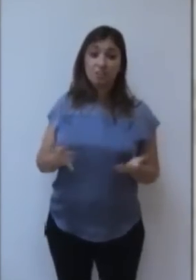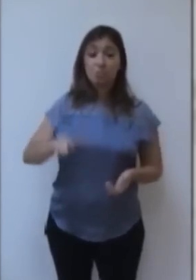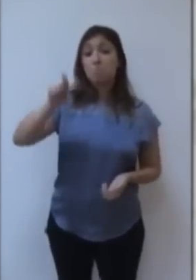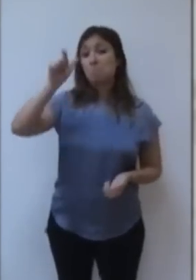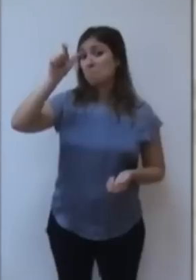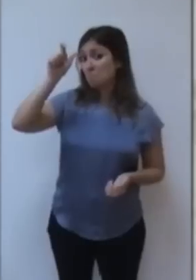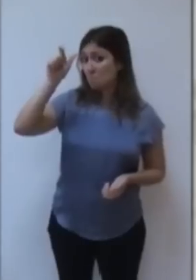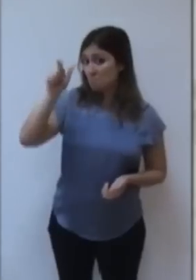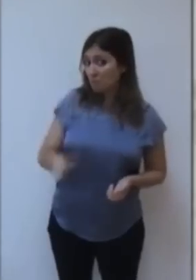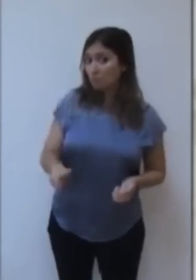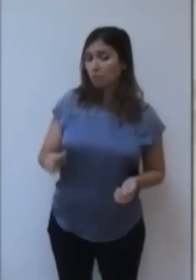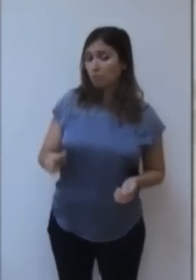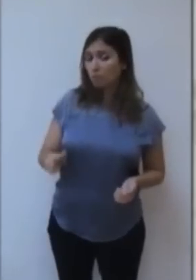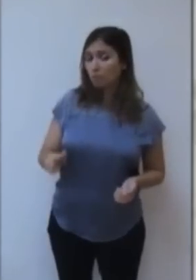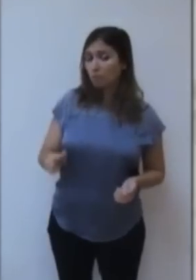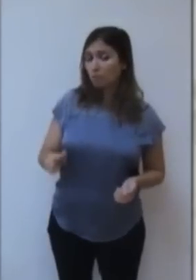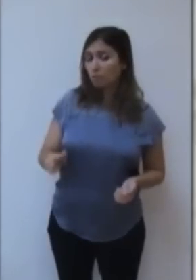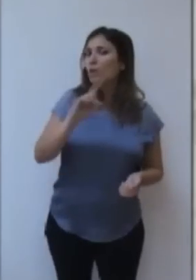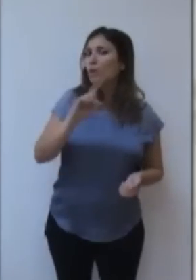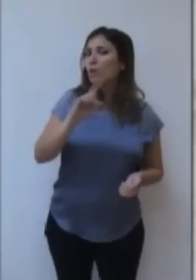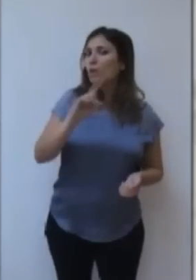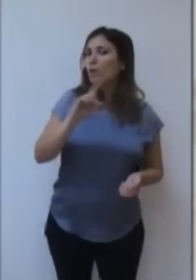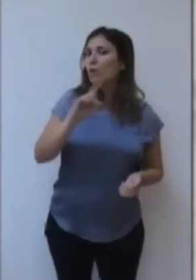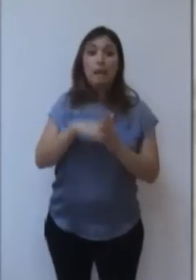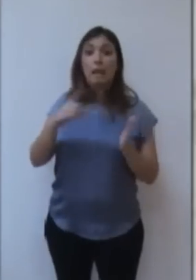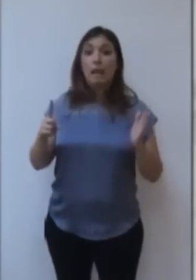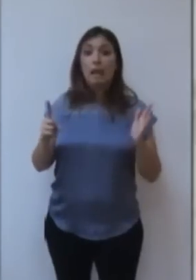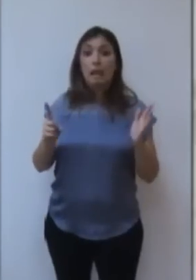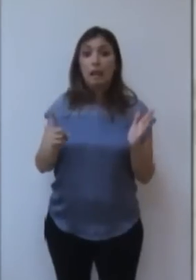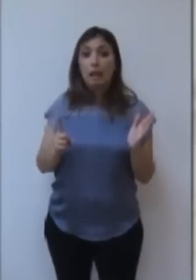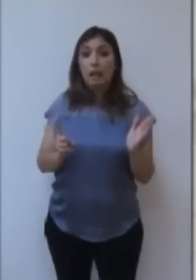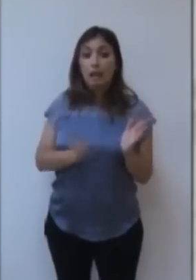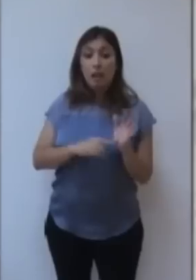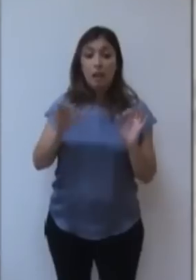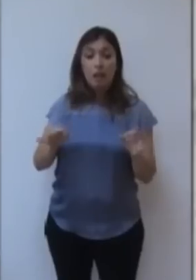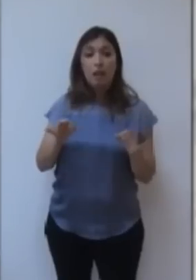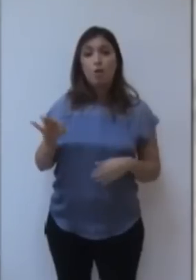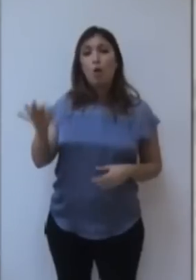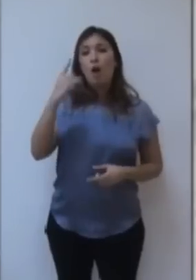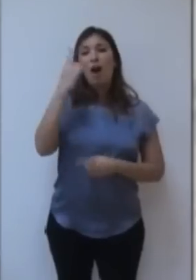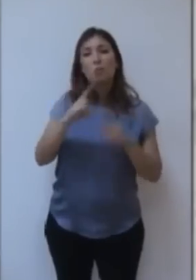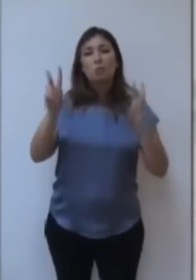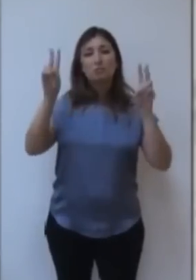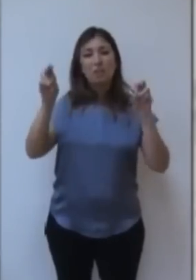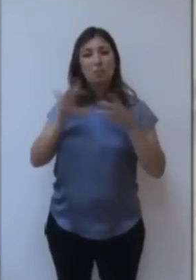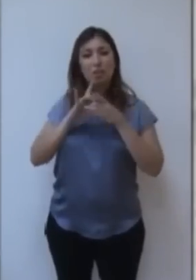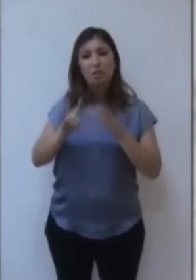persona no entiende la ley en sí, o ámbitos de la ley por lo menos